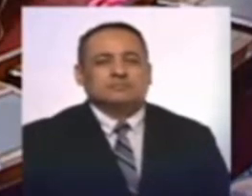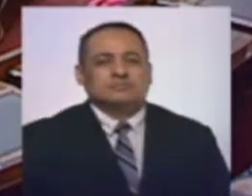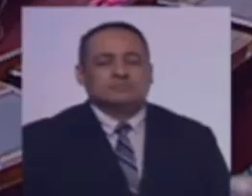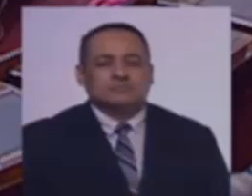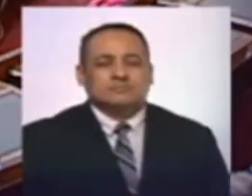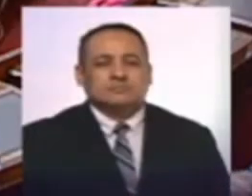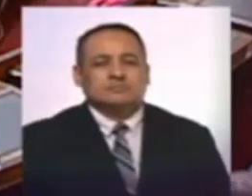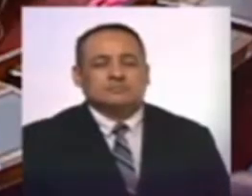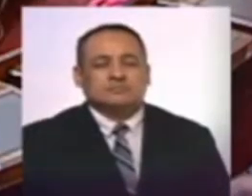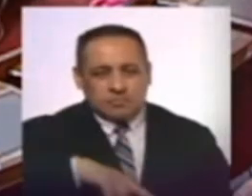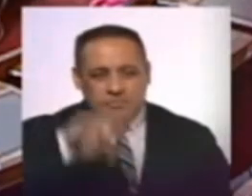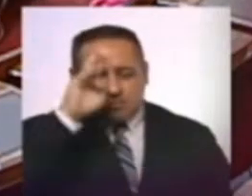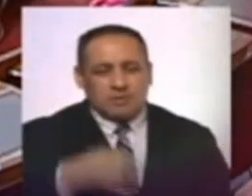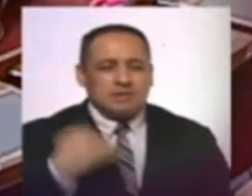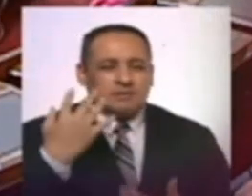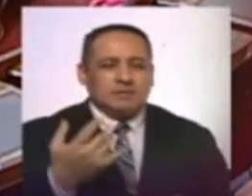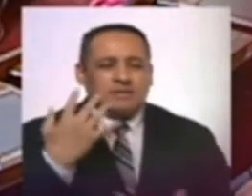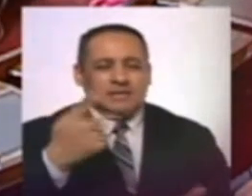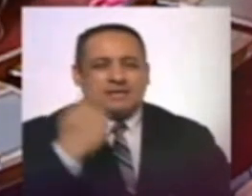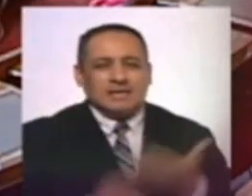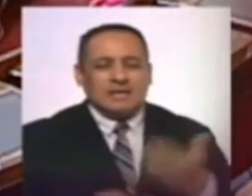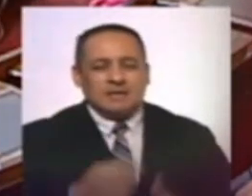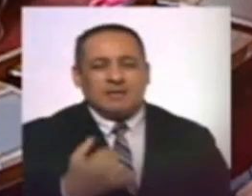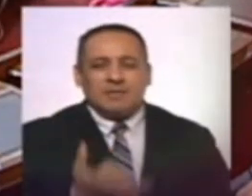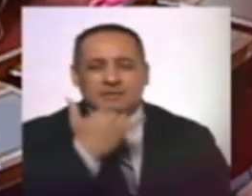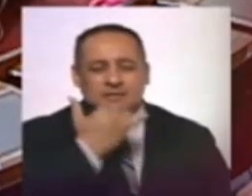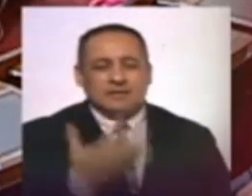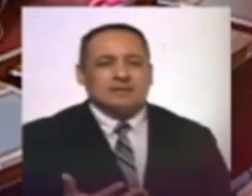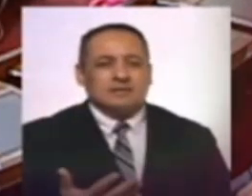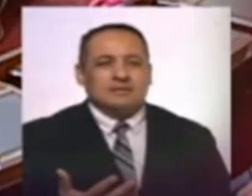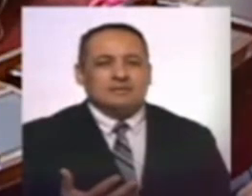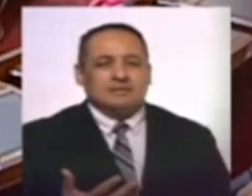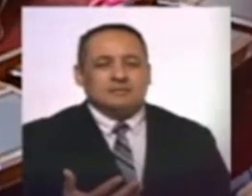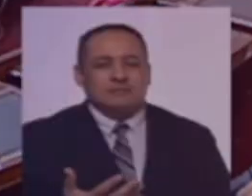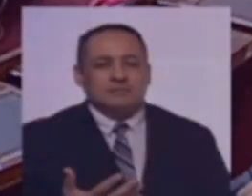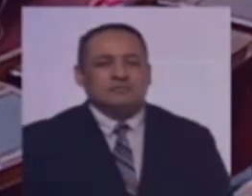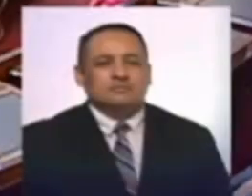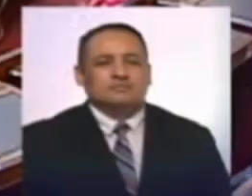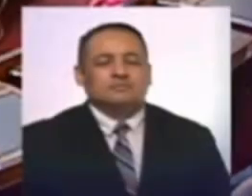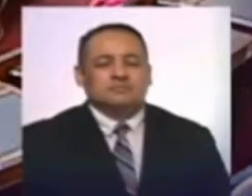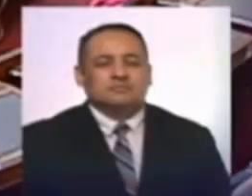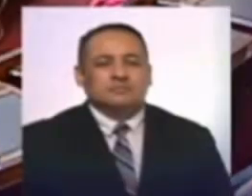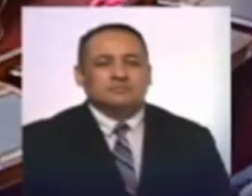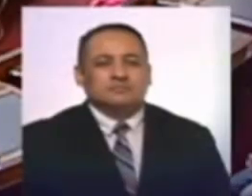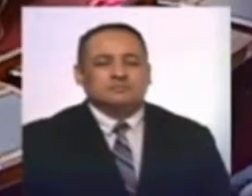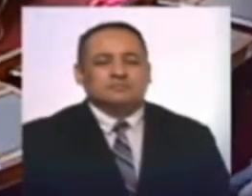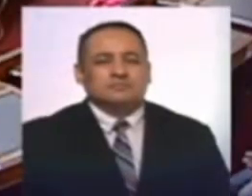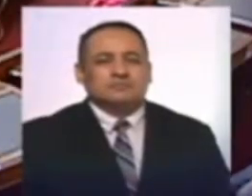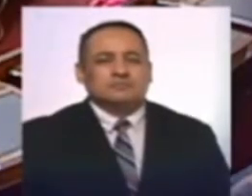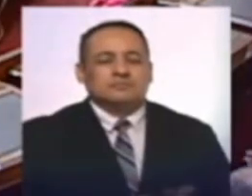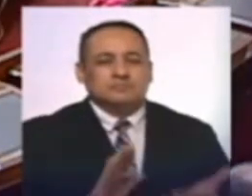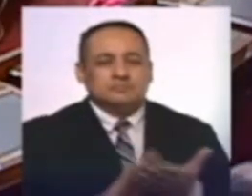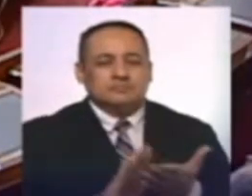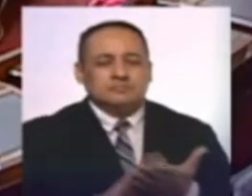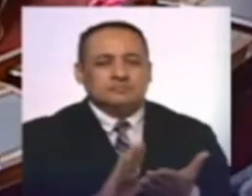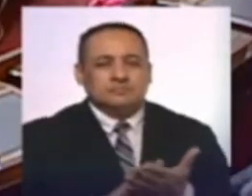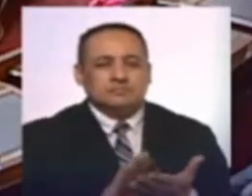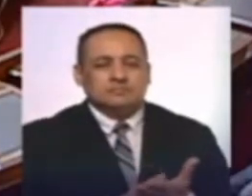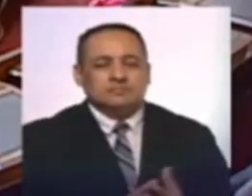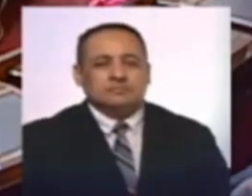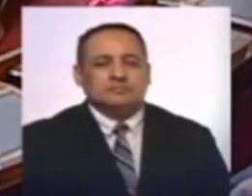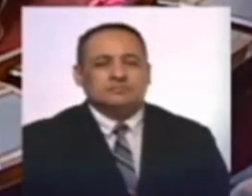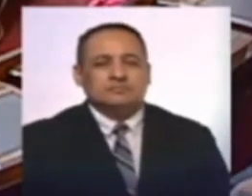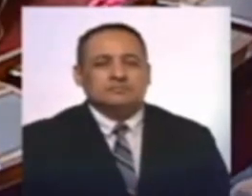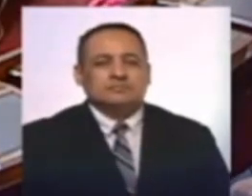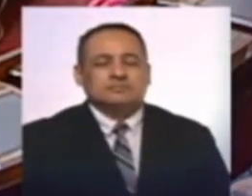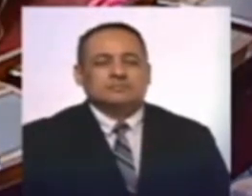servirle desde este espacio y desde este espacio hacer todo lo